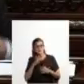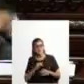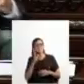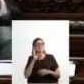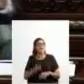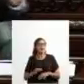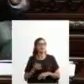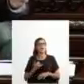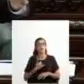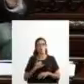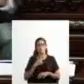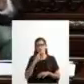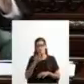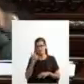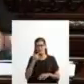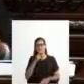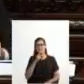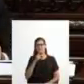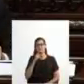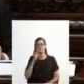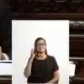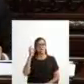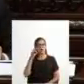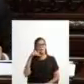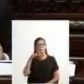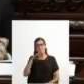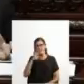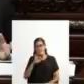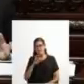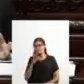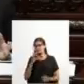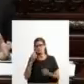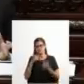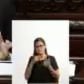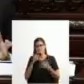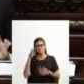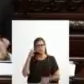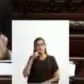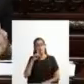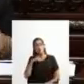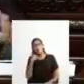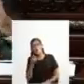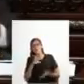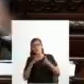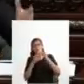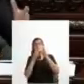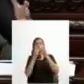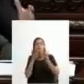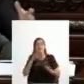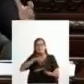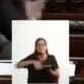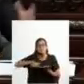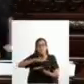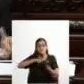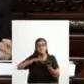Sabe, como se dijo hoy y lo dijo el señor Mier y lo dijo el señor Da Silva, sabe que la otra forma que tenemos de mejorar la situación